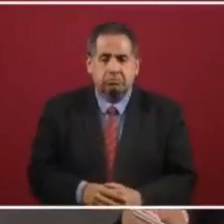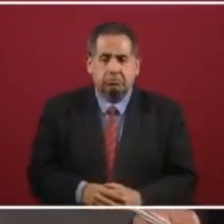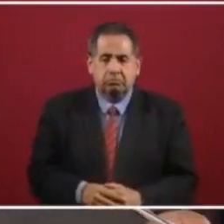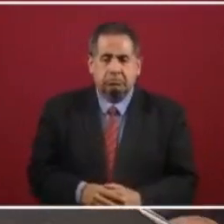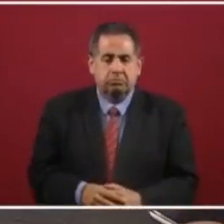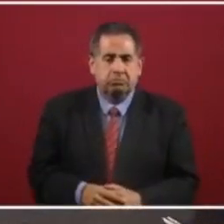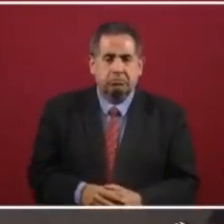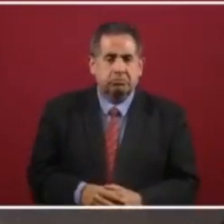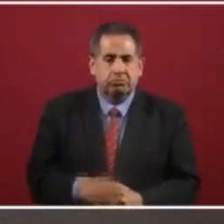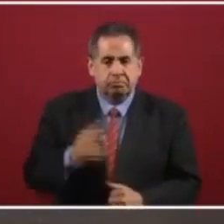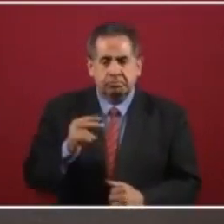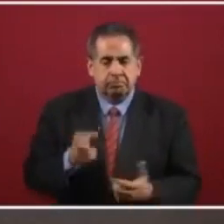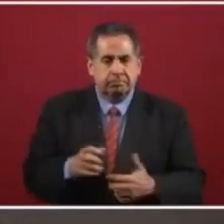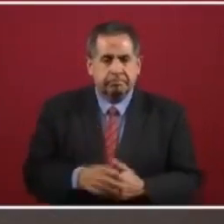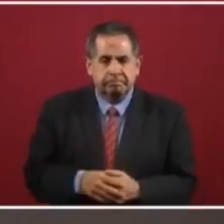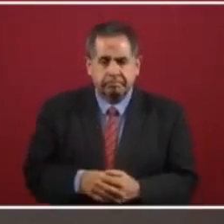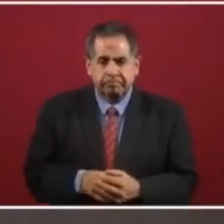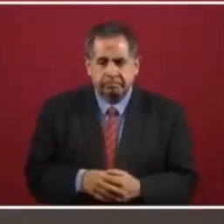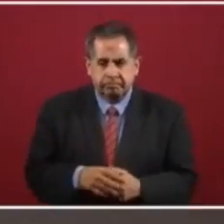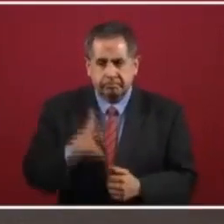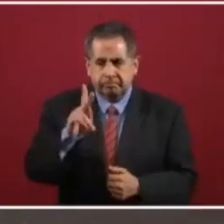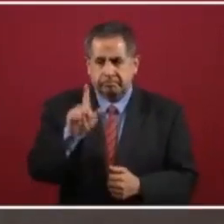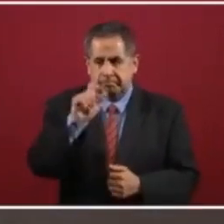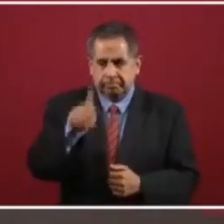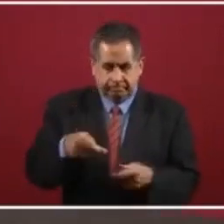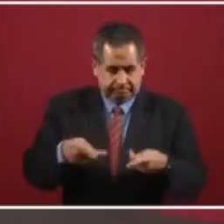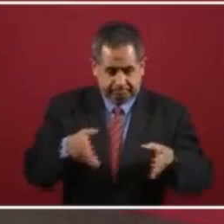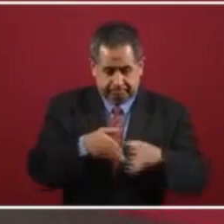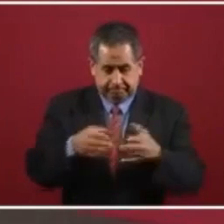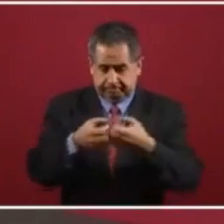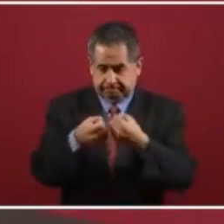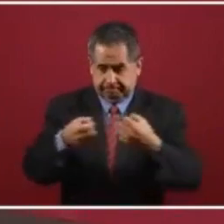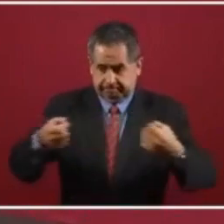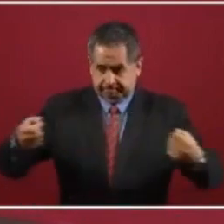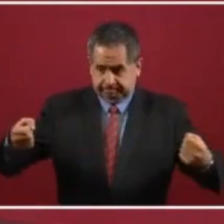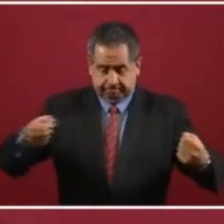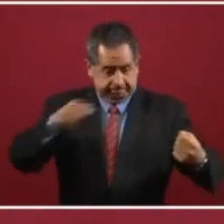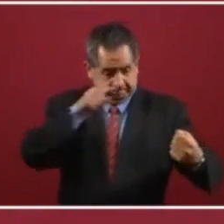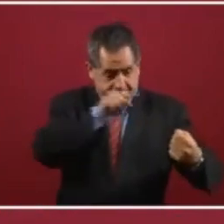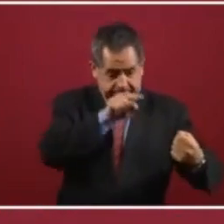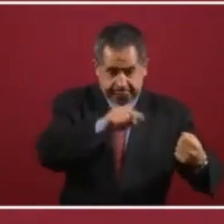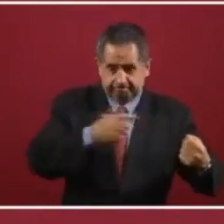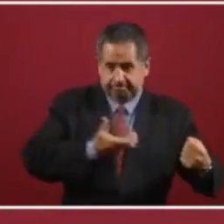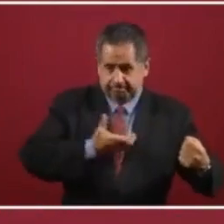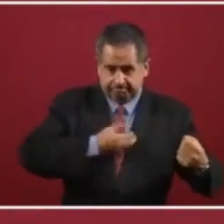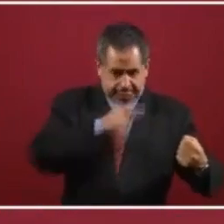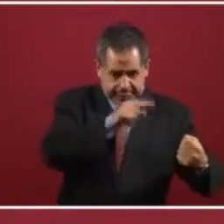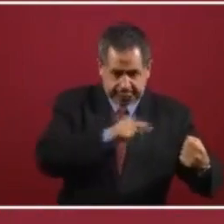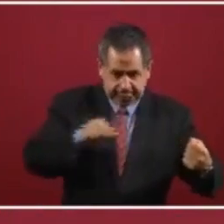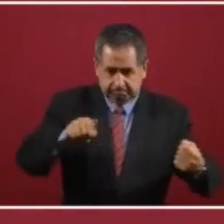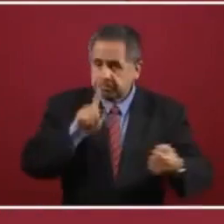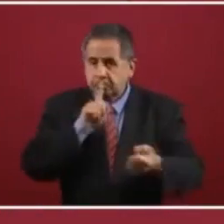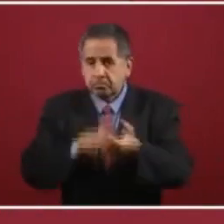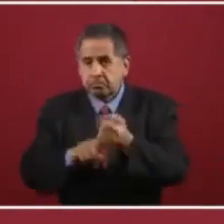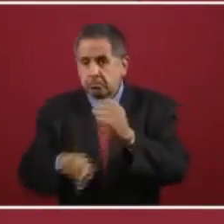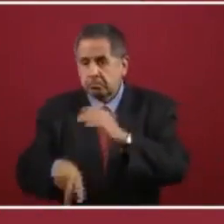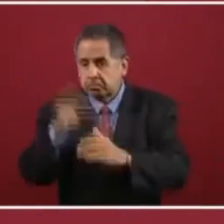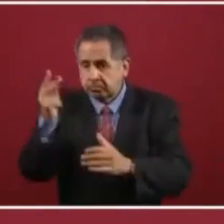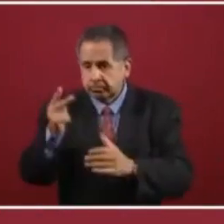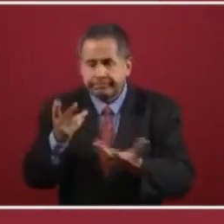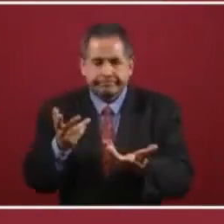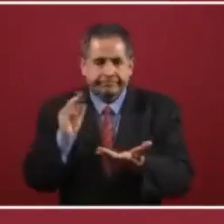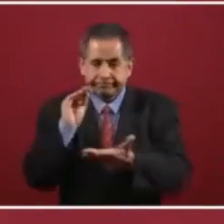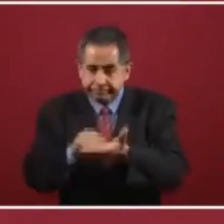en el plano del palacio. O sea, y estamos